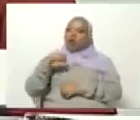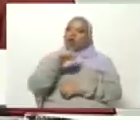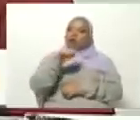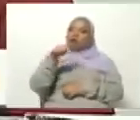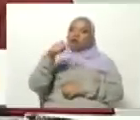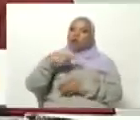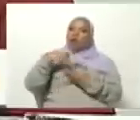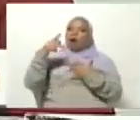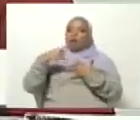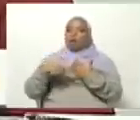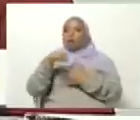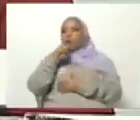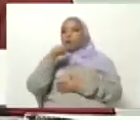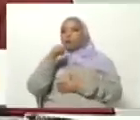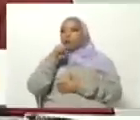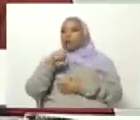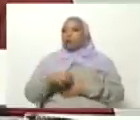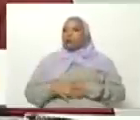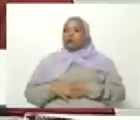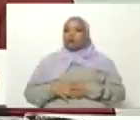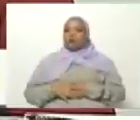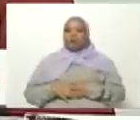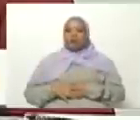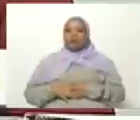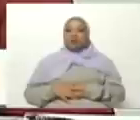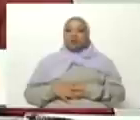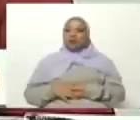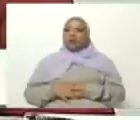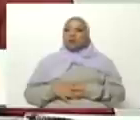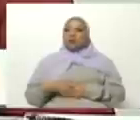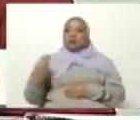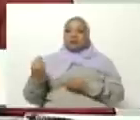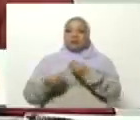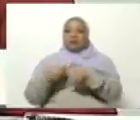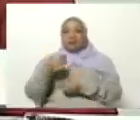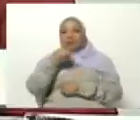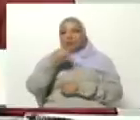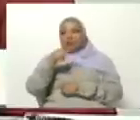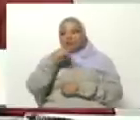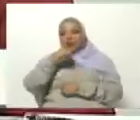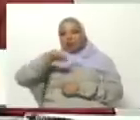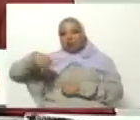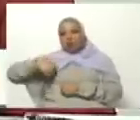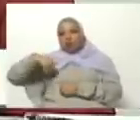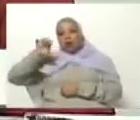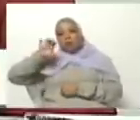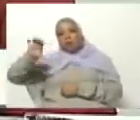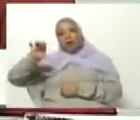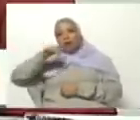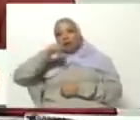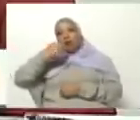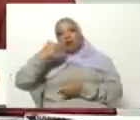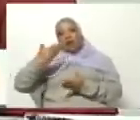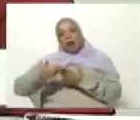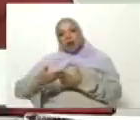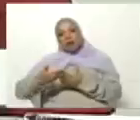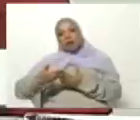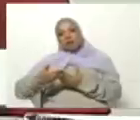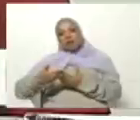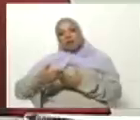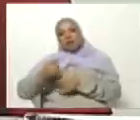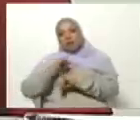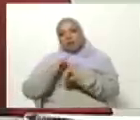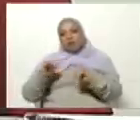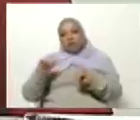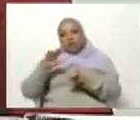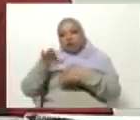las propuestas que traen nuestros hermanos enlaces de los distintos estados de nuestra patria. Muchísimas gracias. Al final de